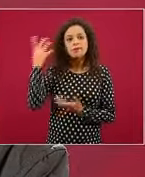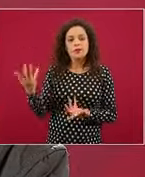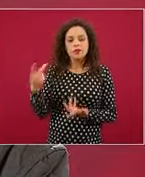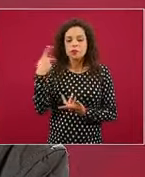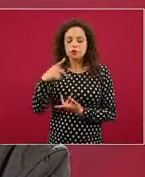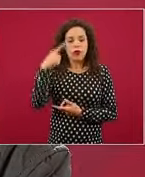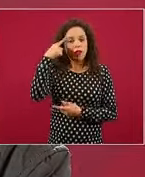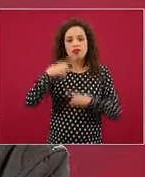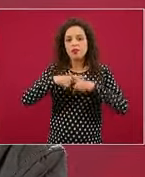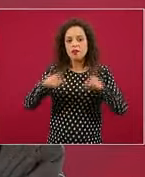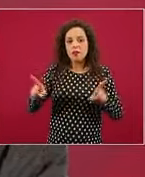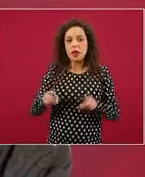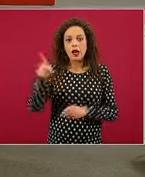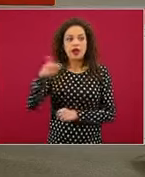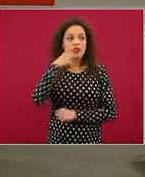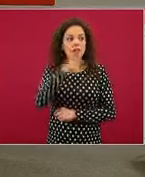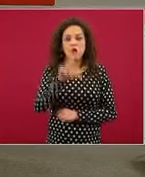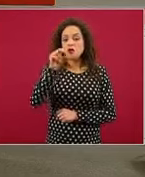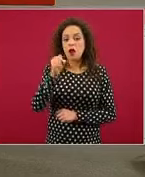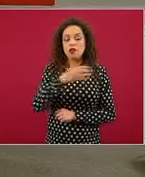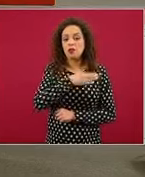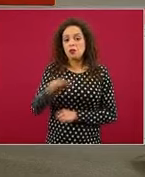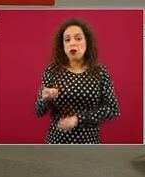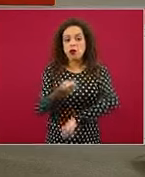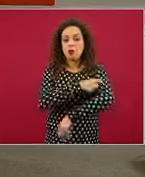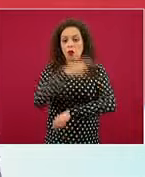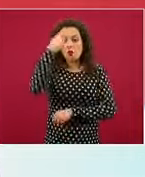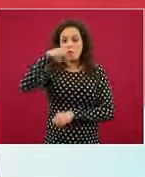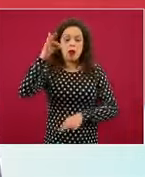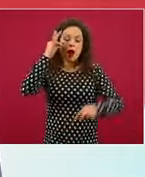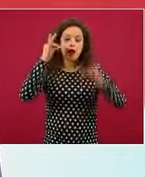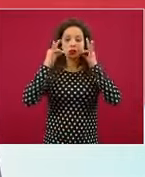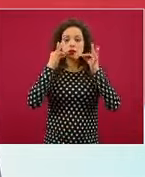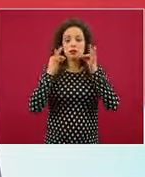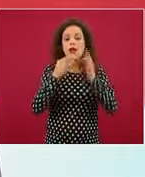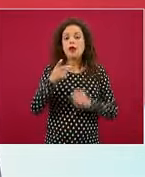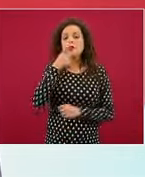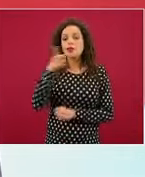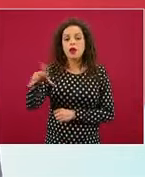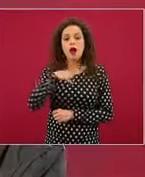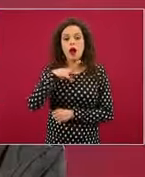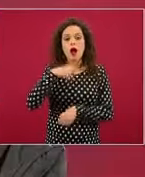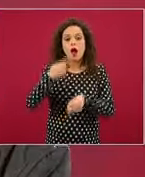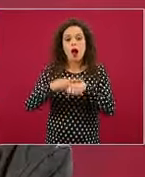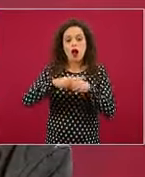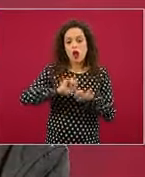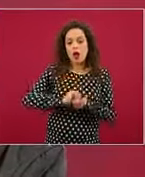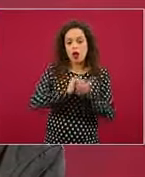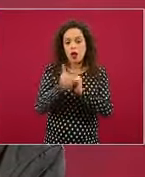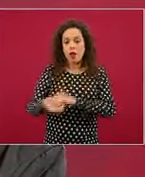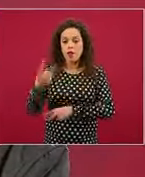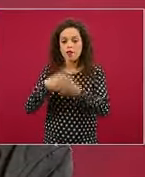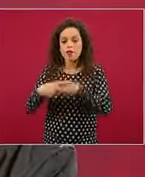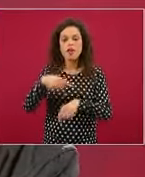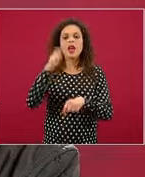sarampión, diciendo que esta producía autismo. El artículo fue